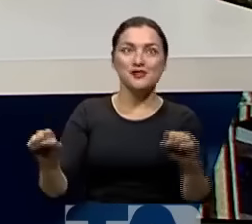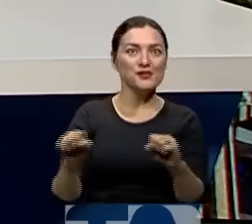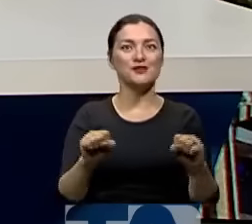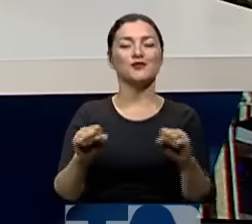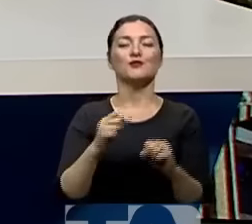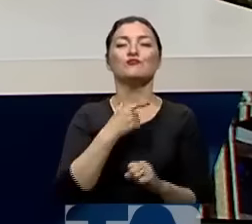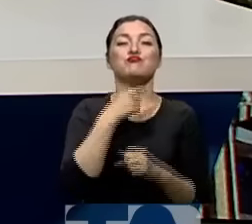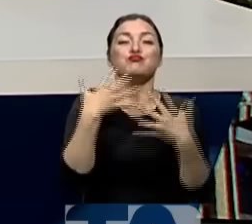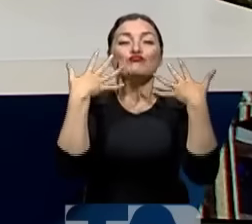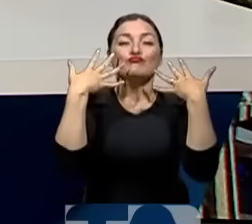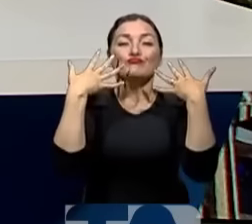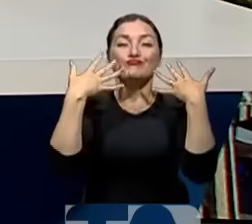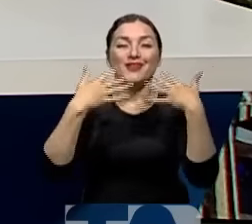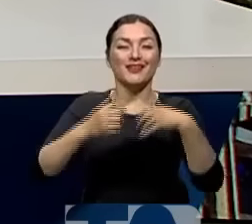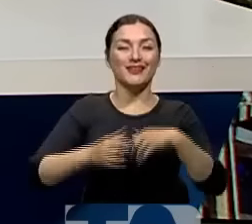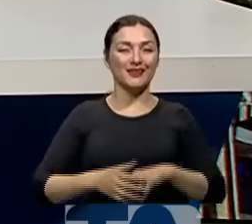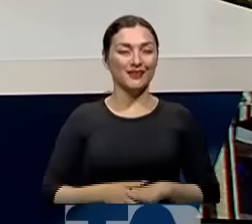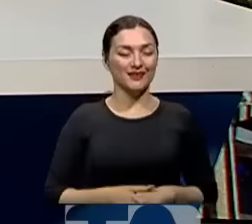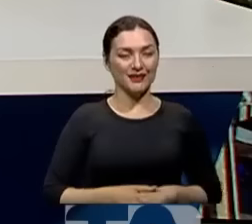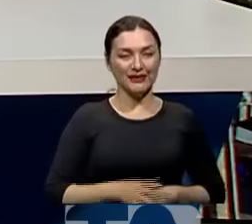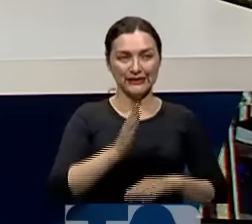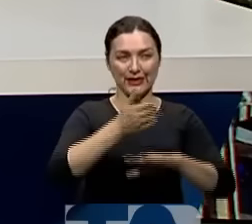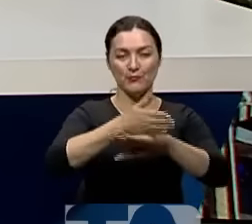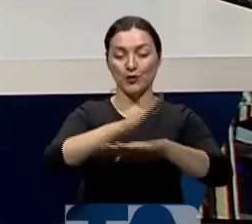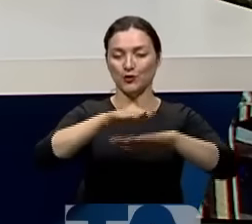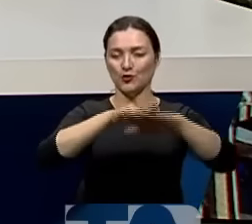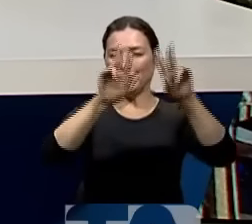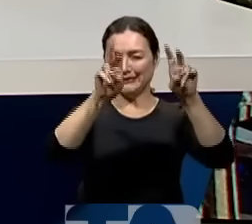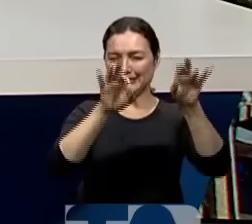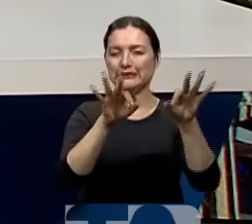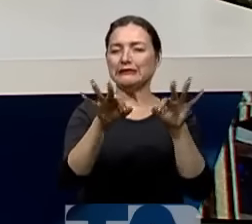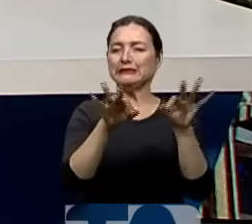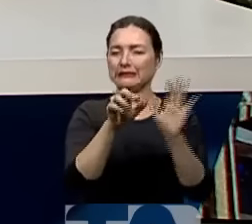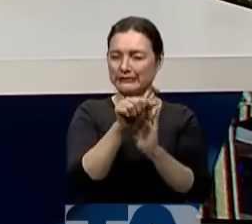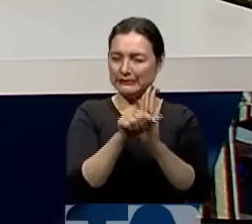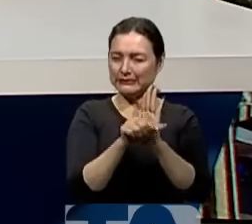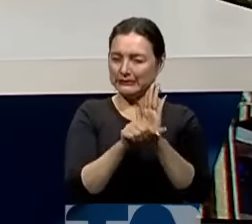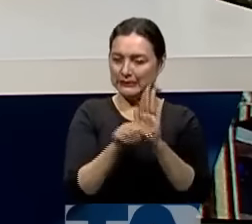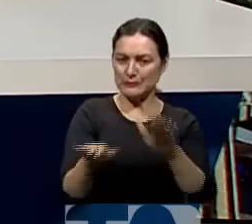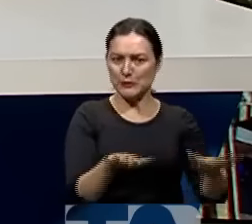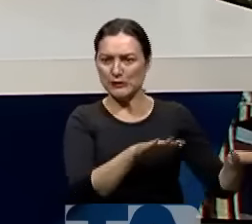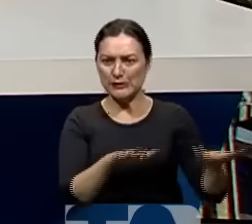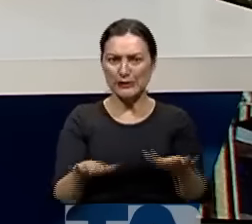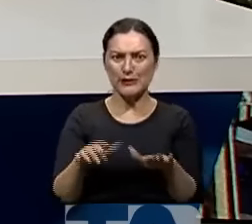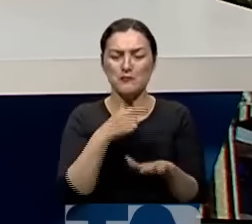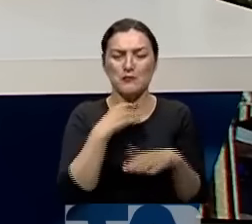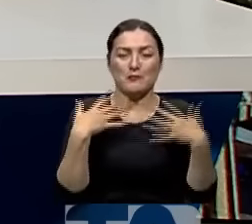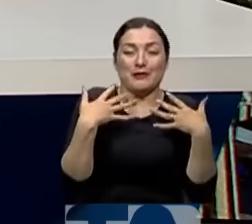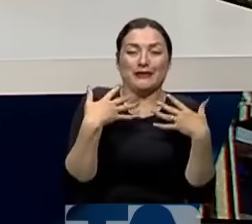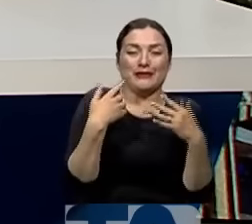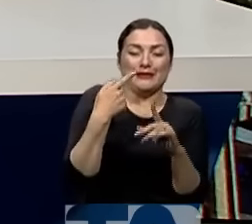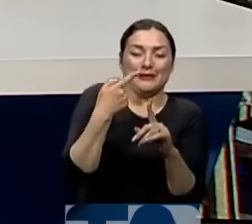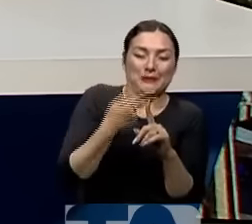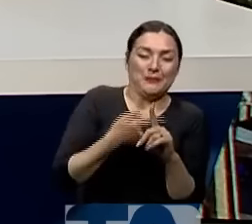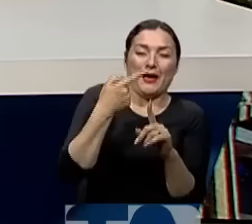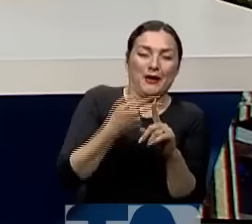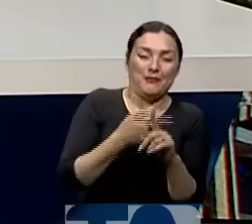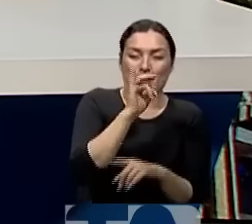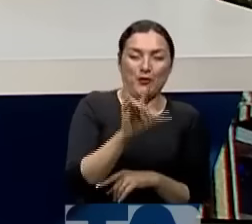susto, sí. Un sismo del que ya vamos a hablar un poquito más adelante, realmente nos asustó. Así empezamos este séptimo mes